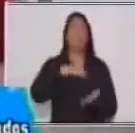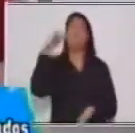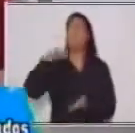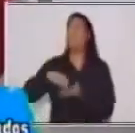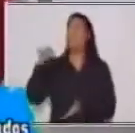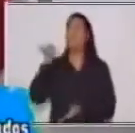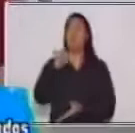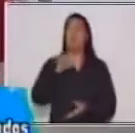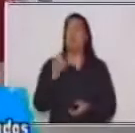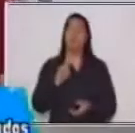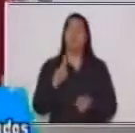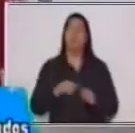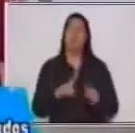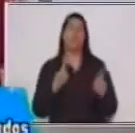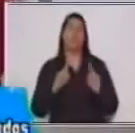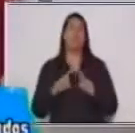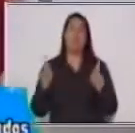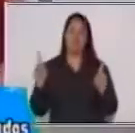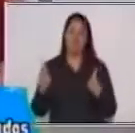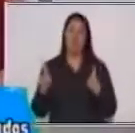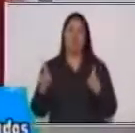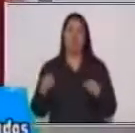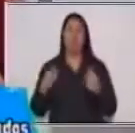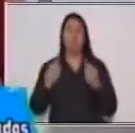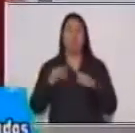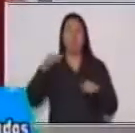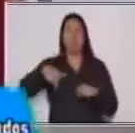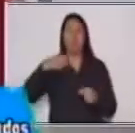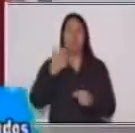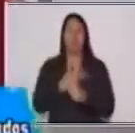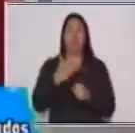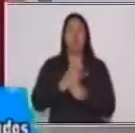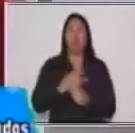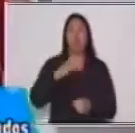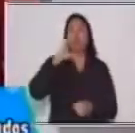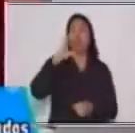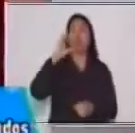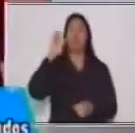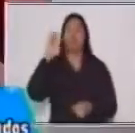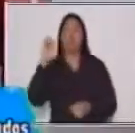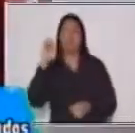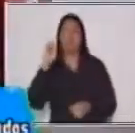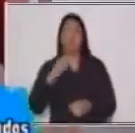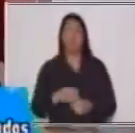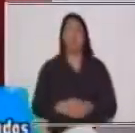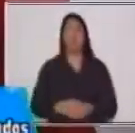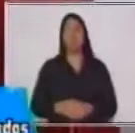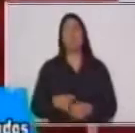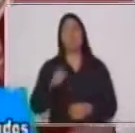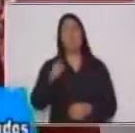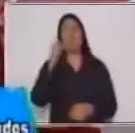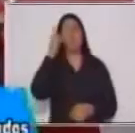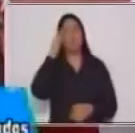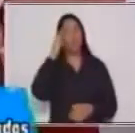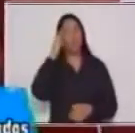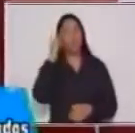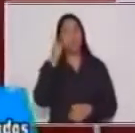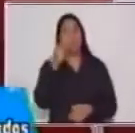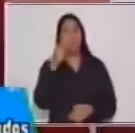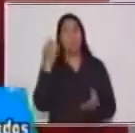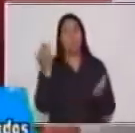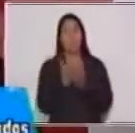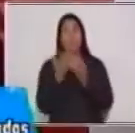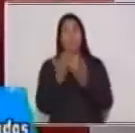nuestro país se utilizan grados centígrados. Muy bien, ten presente guardar tus